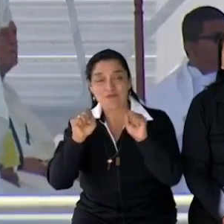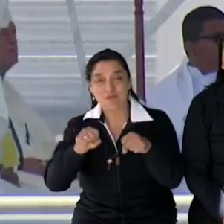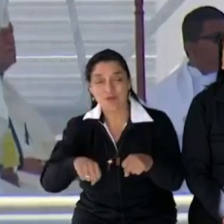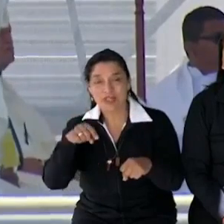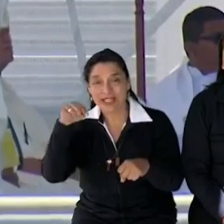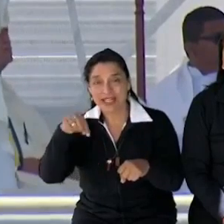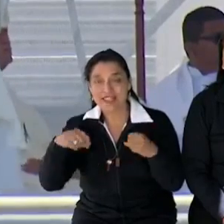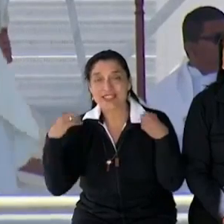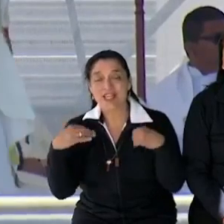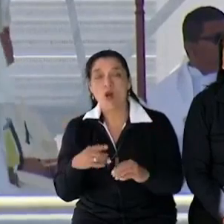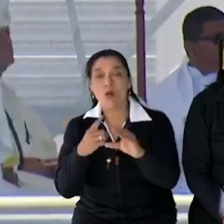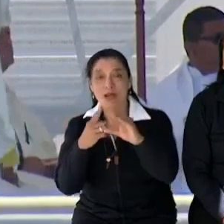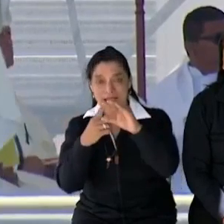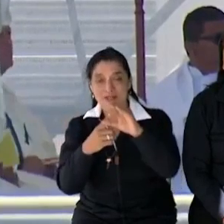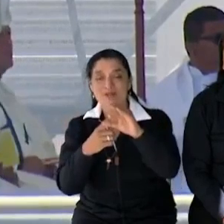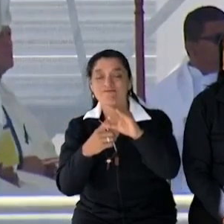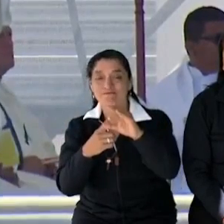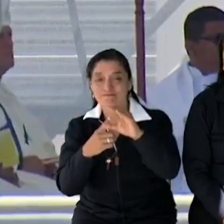este congreso.